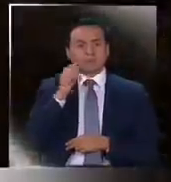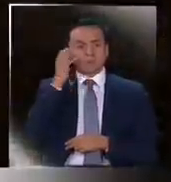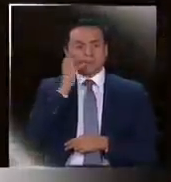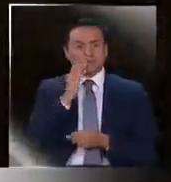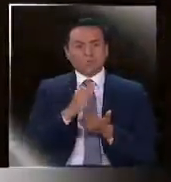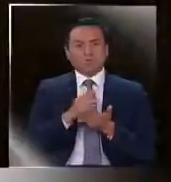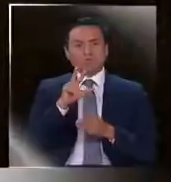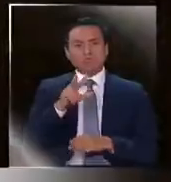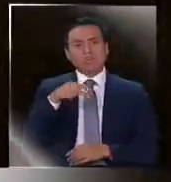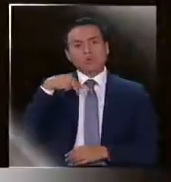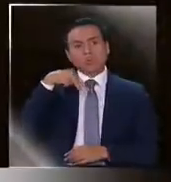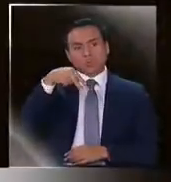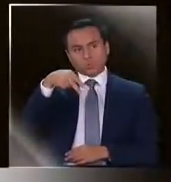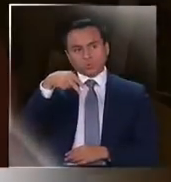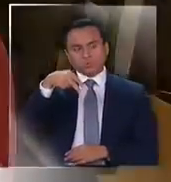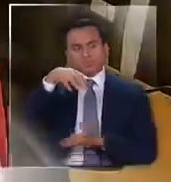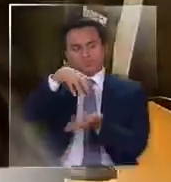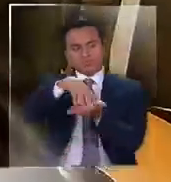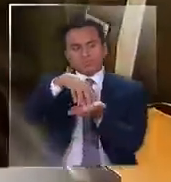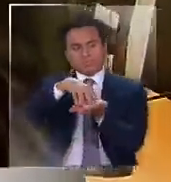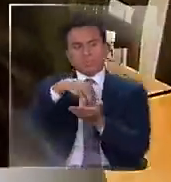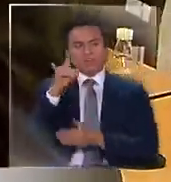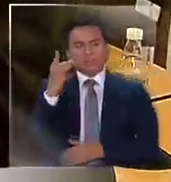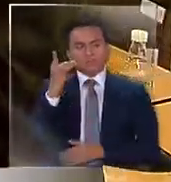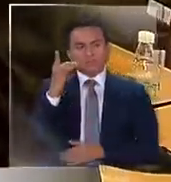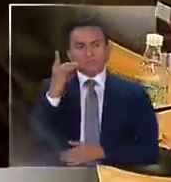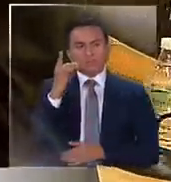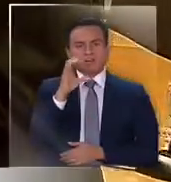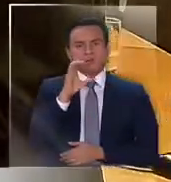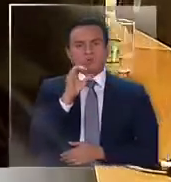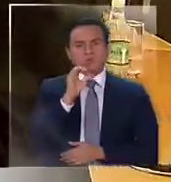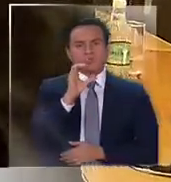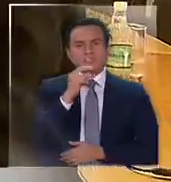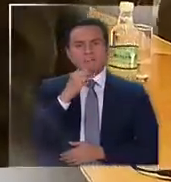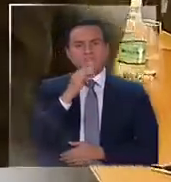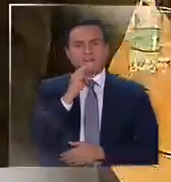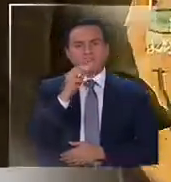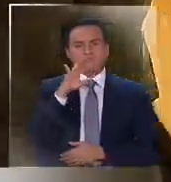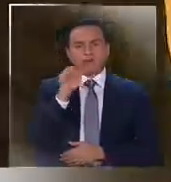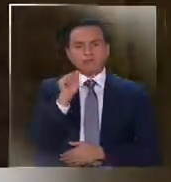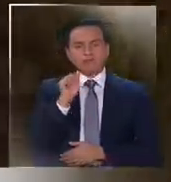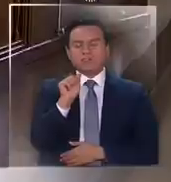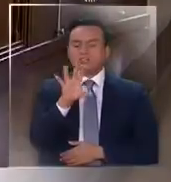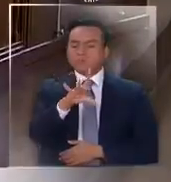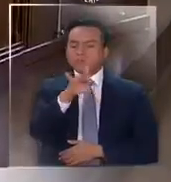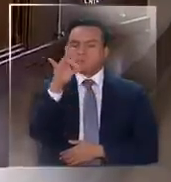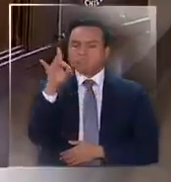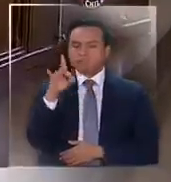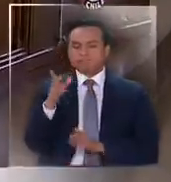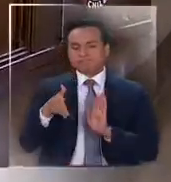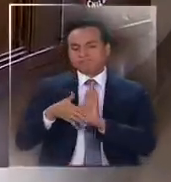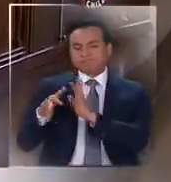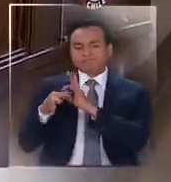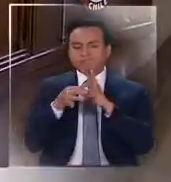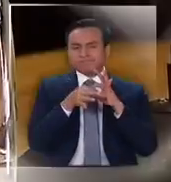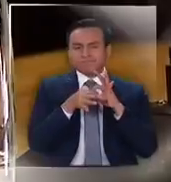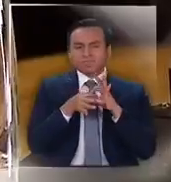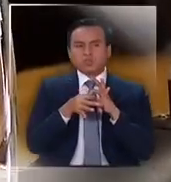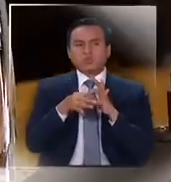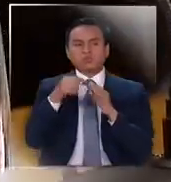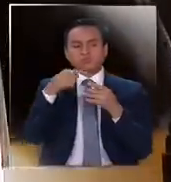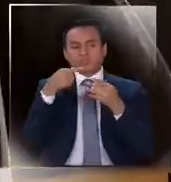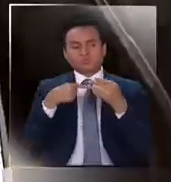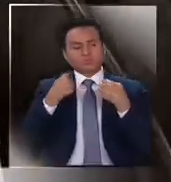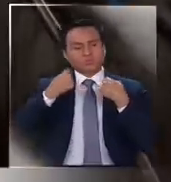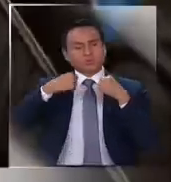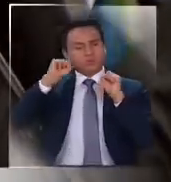al 8 de junio en la ciudad boliviana de Cochabamba. Este nombramiento se sustenta entre uno de sus